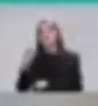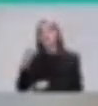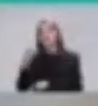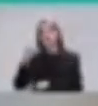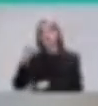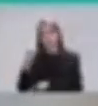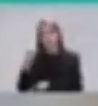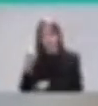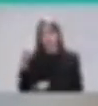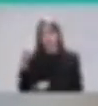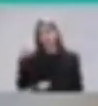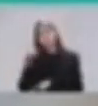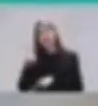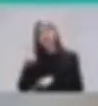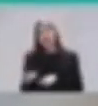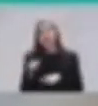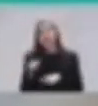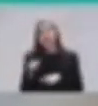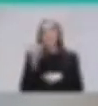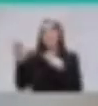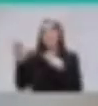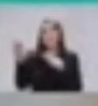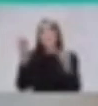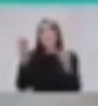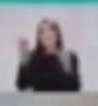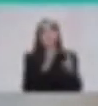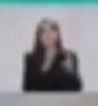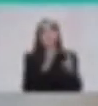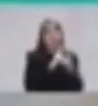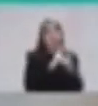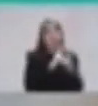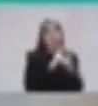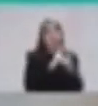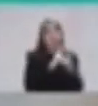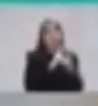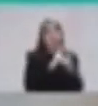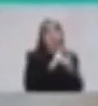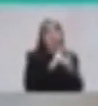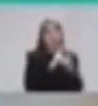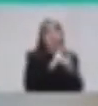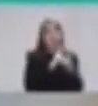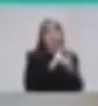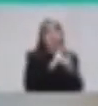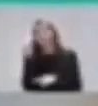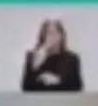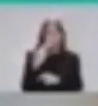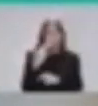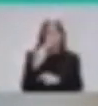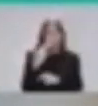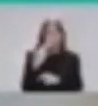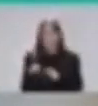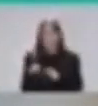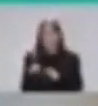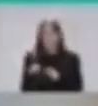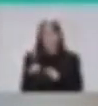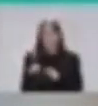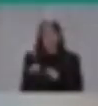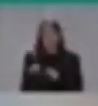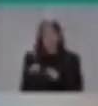dar seguimiento a sus peticiones. En tal virtud, se reitera que en caso de que las respuestas